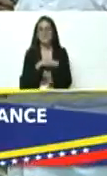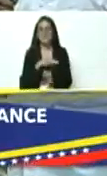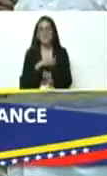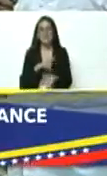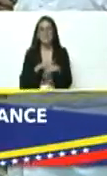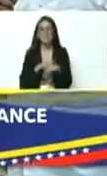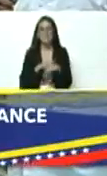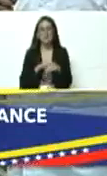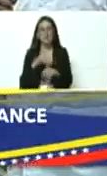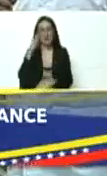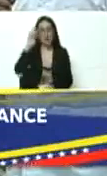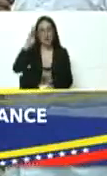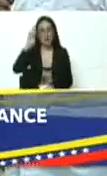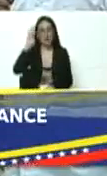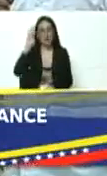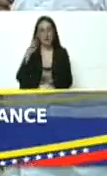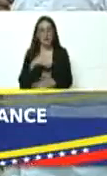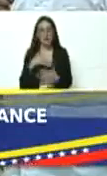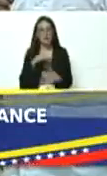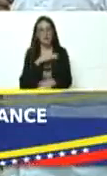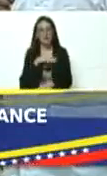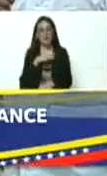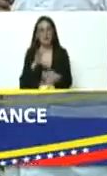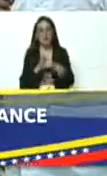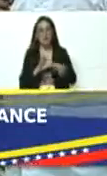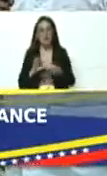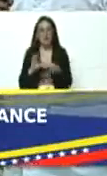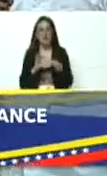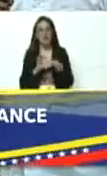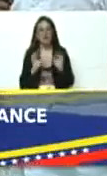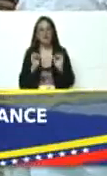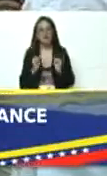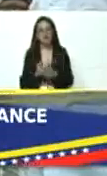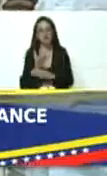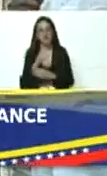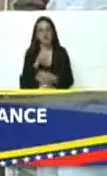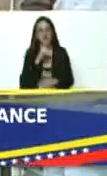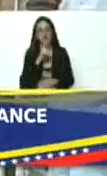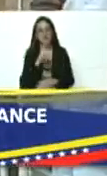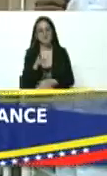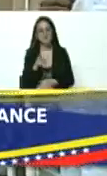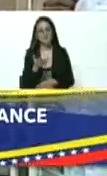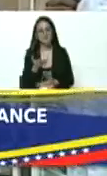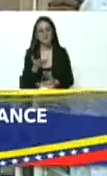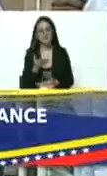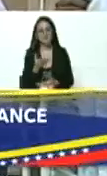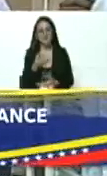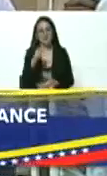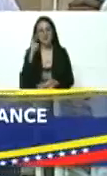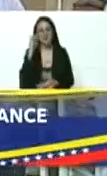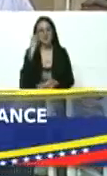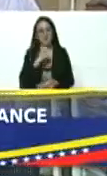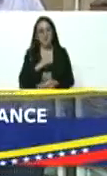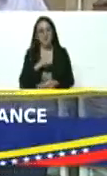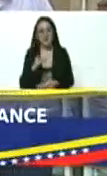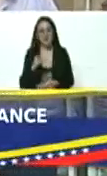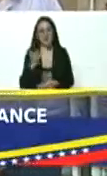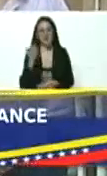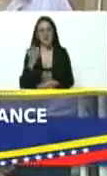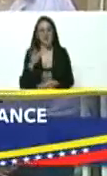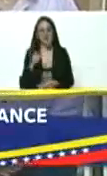médica cubana, las grandes misiones unidas, fundadas por el gran comandante en jefe Fidel Castro Ruz y el